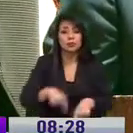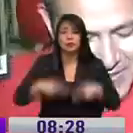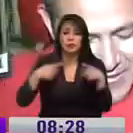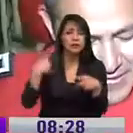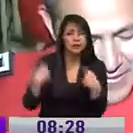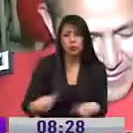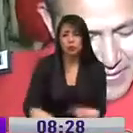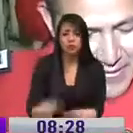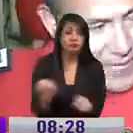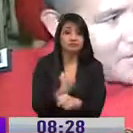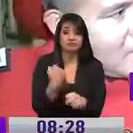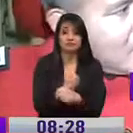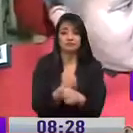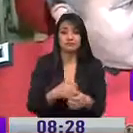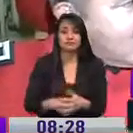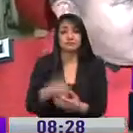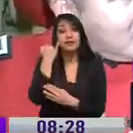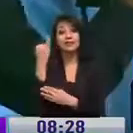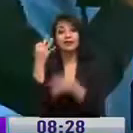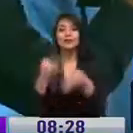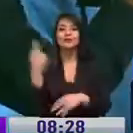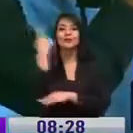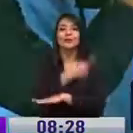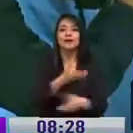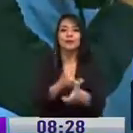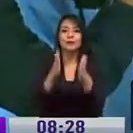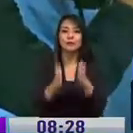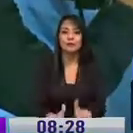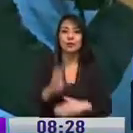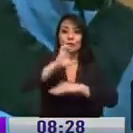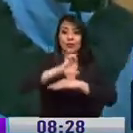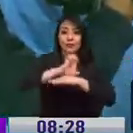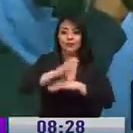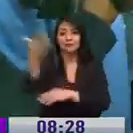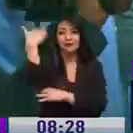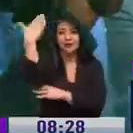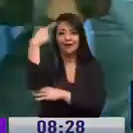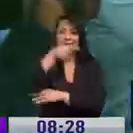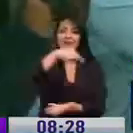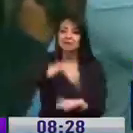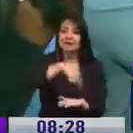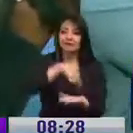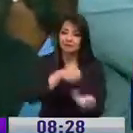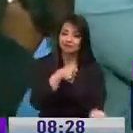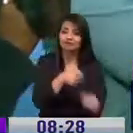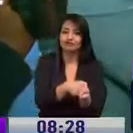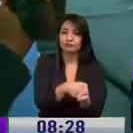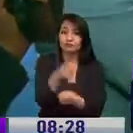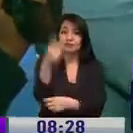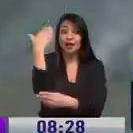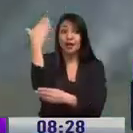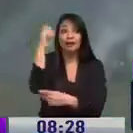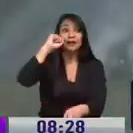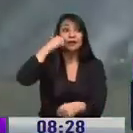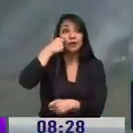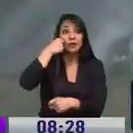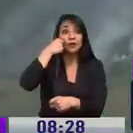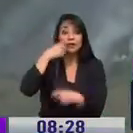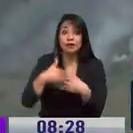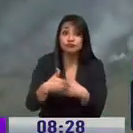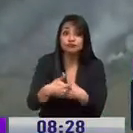los días. Esta iniciativa, que coincidió con el Día del Bombero Ecuatoriano, fue impulsado por el alcalde de Mejía. El burgomaestre recordó lo sucedido en los